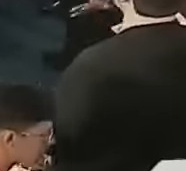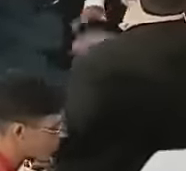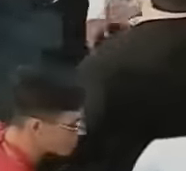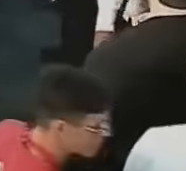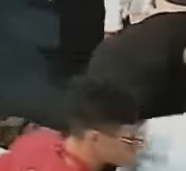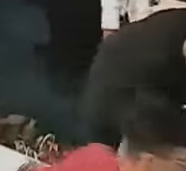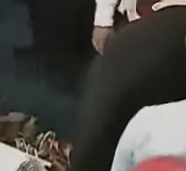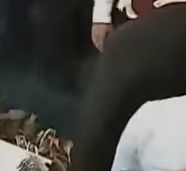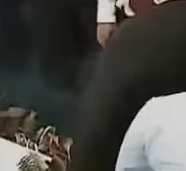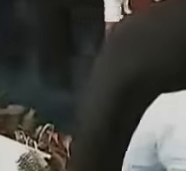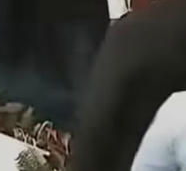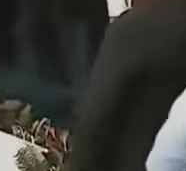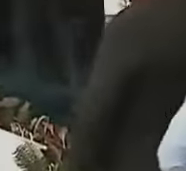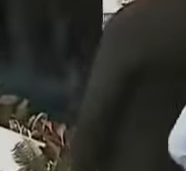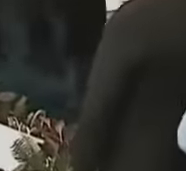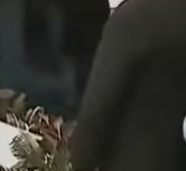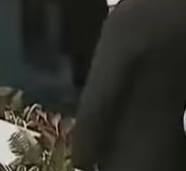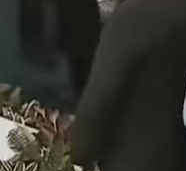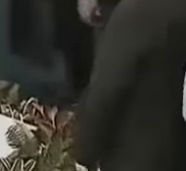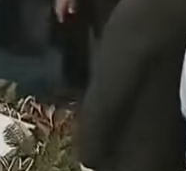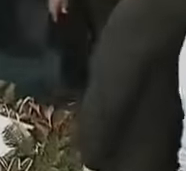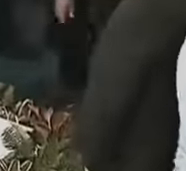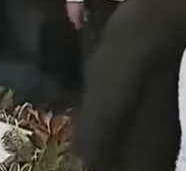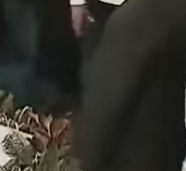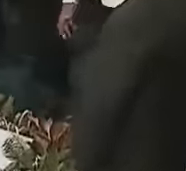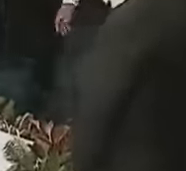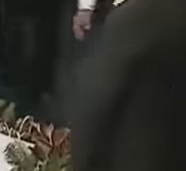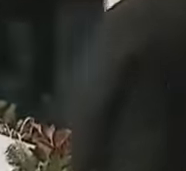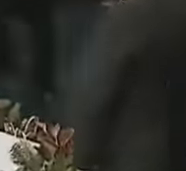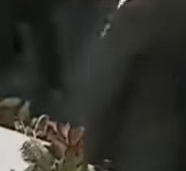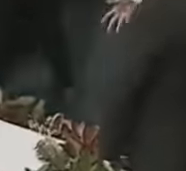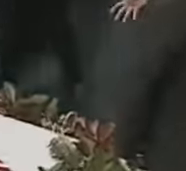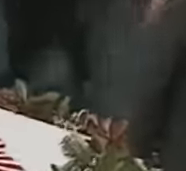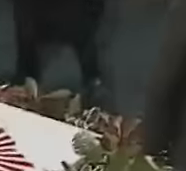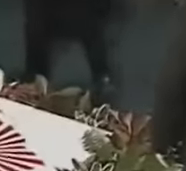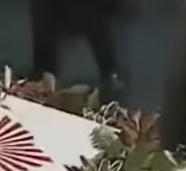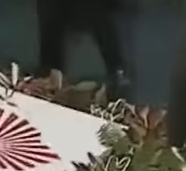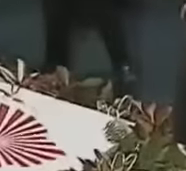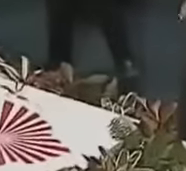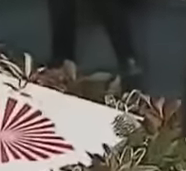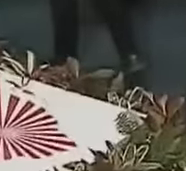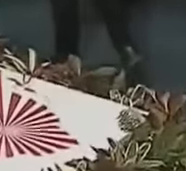a todos los venezolanos. Es la información que podemos compartir con ustedes a esta hora